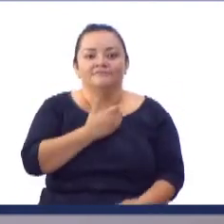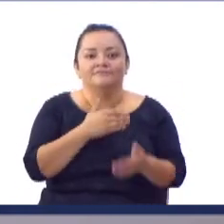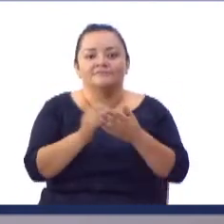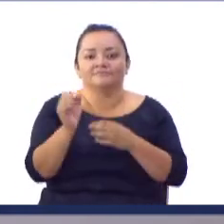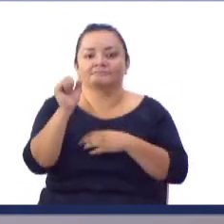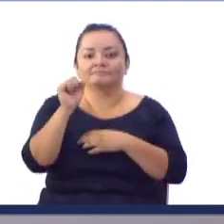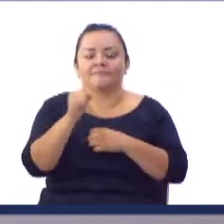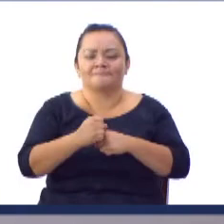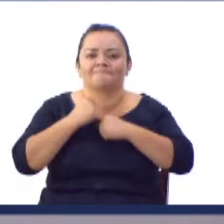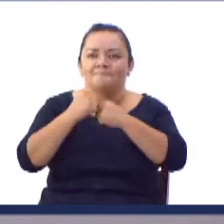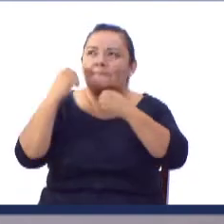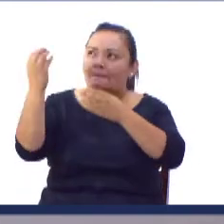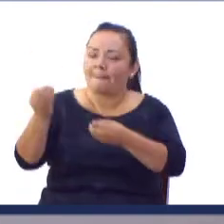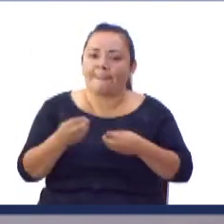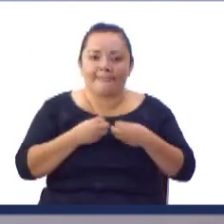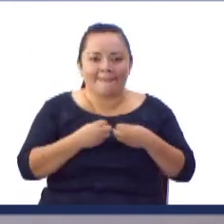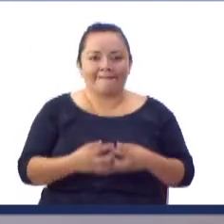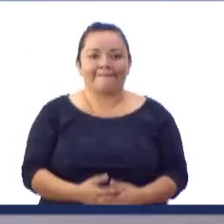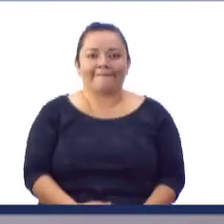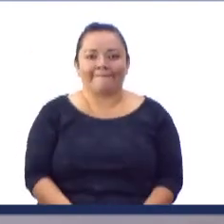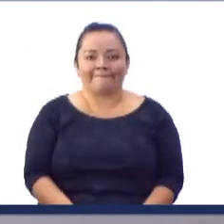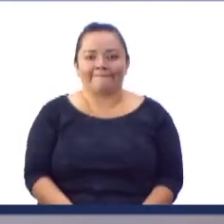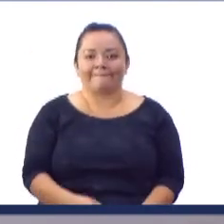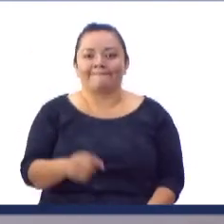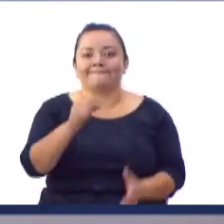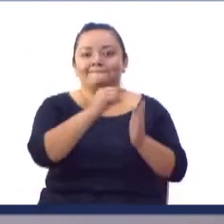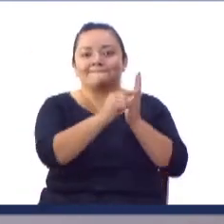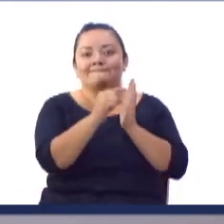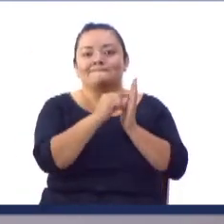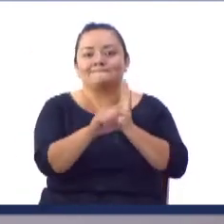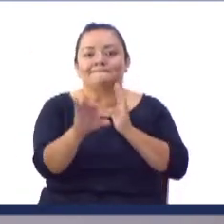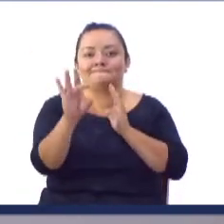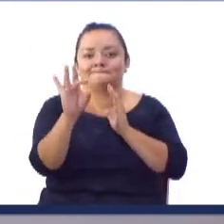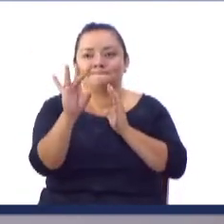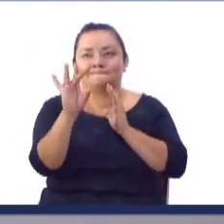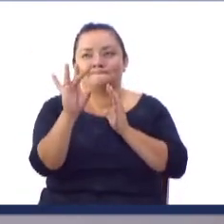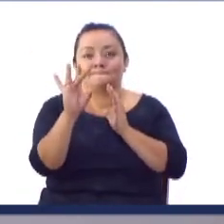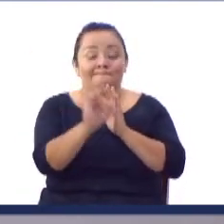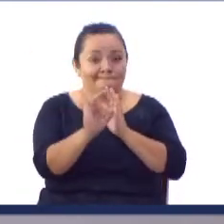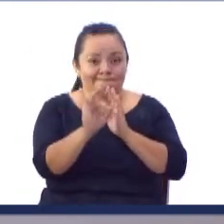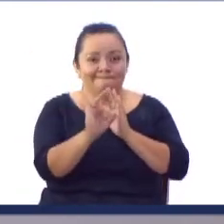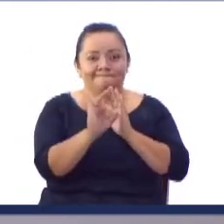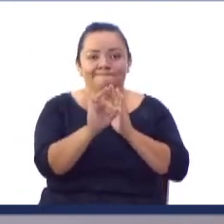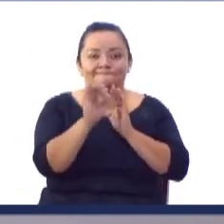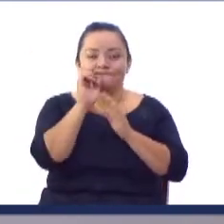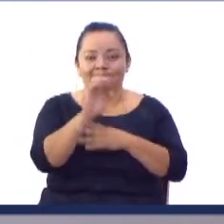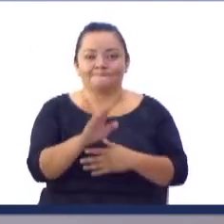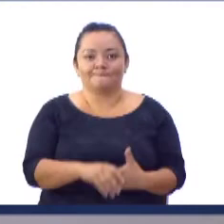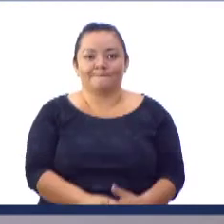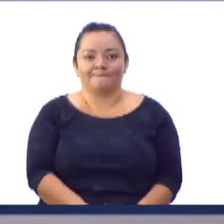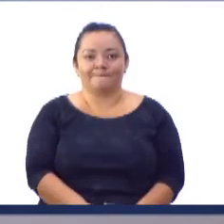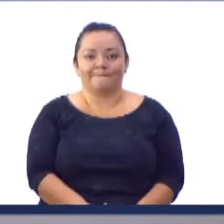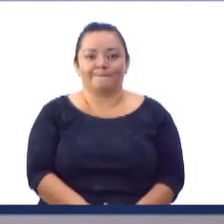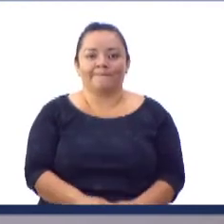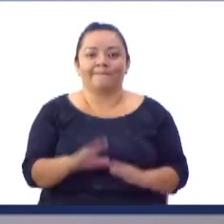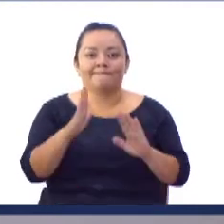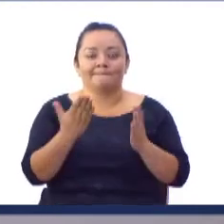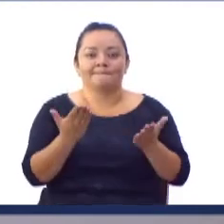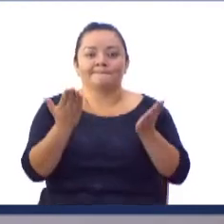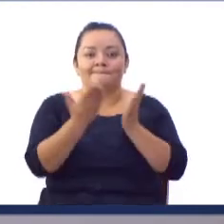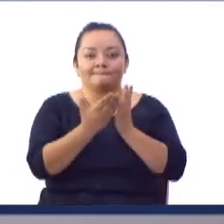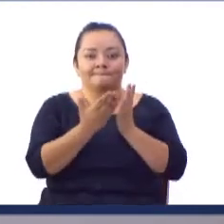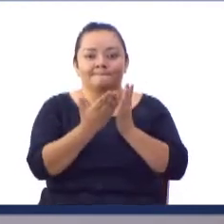fortaleza de parte del señor dice el versículo 9 versículo 8 porque la